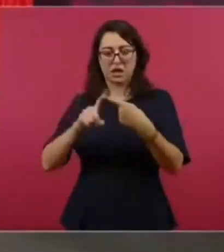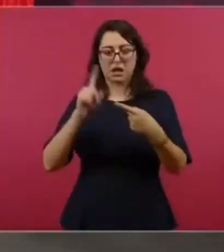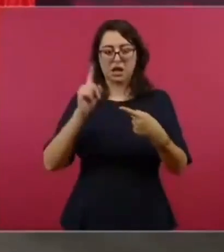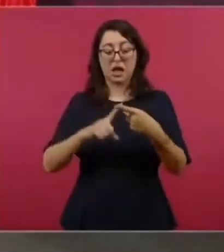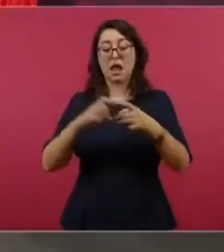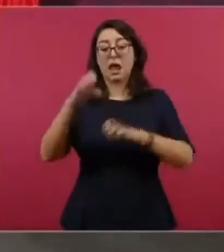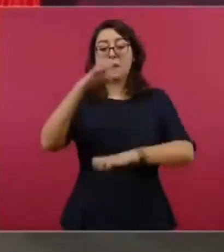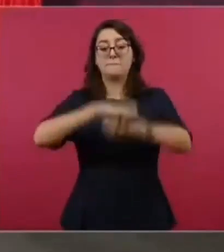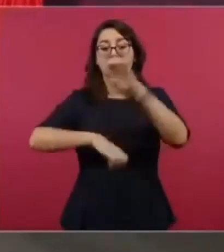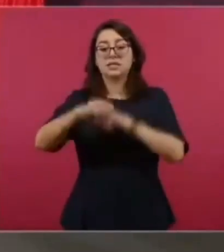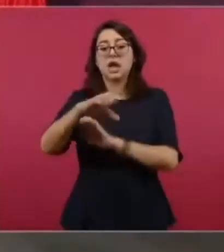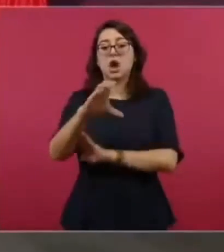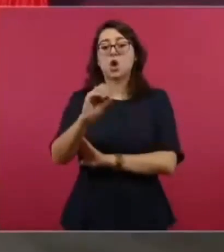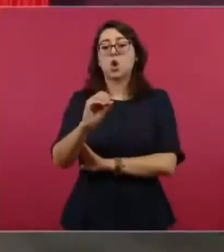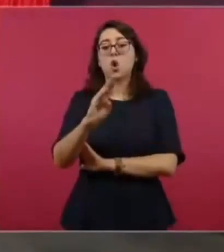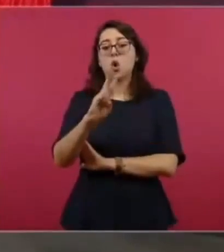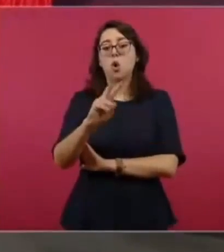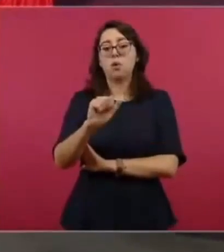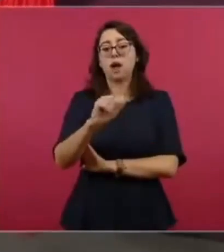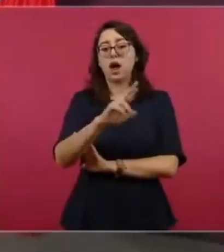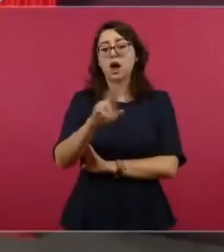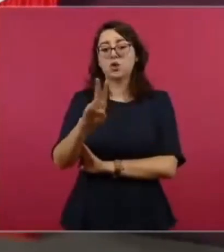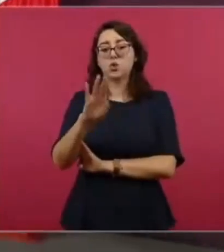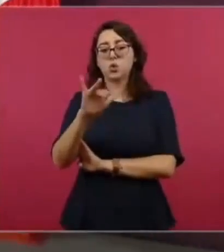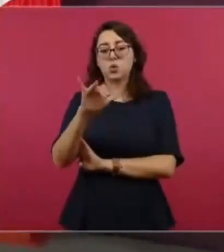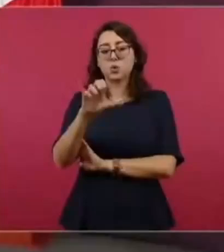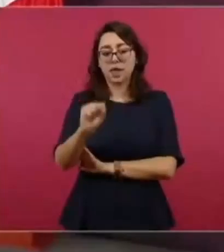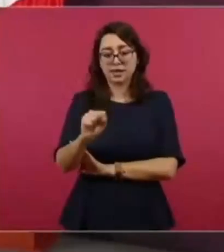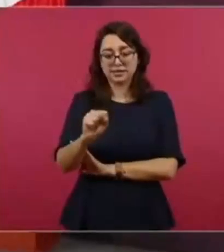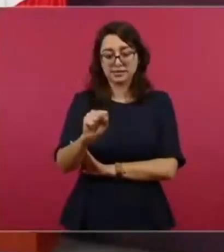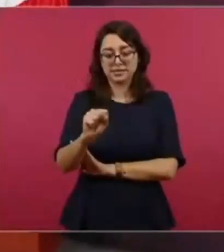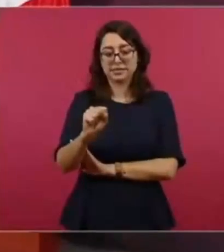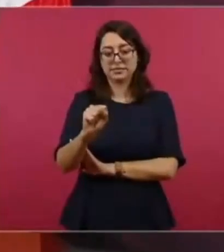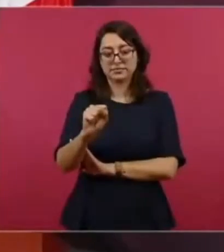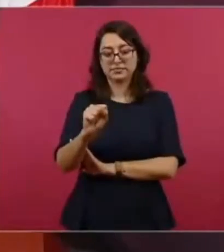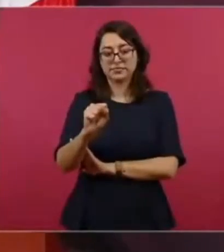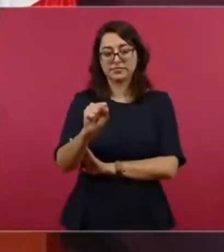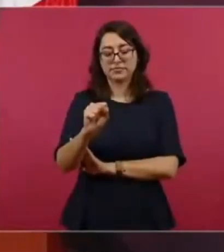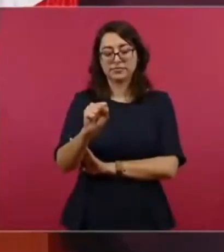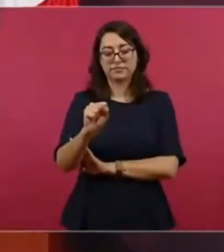empresa Covarrubias. No las voy a detallar porque entonces sí